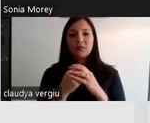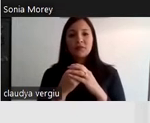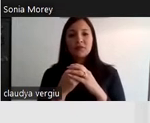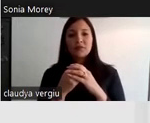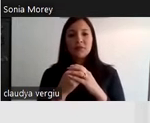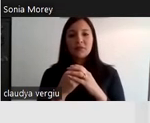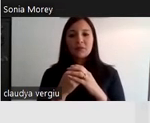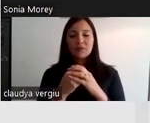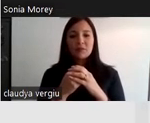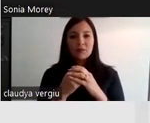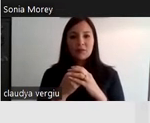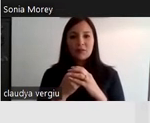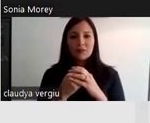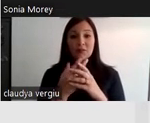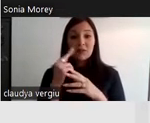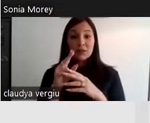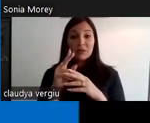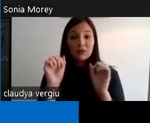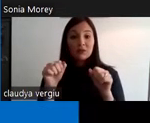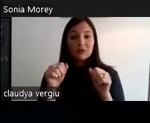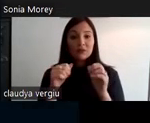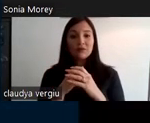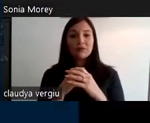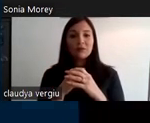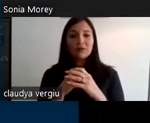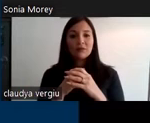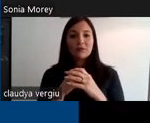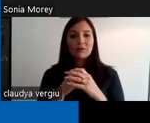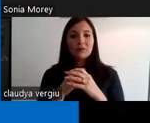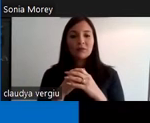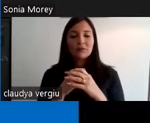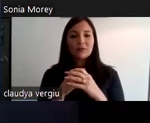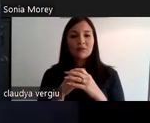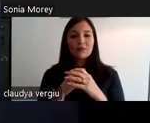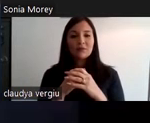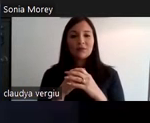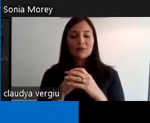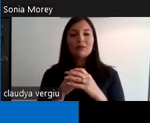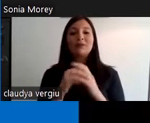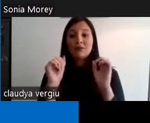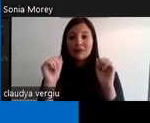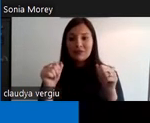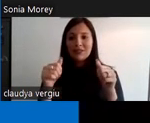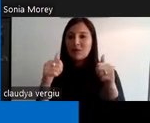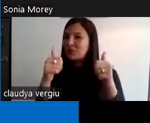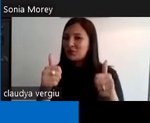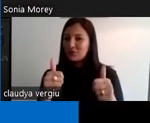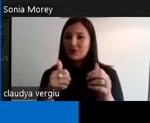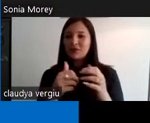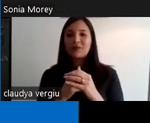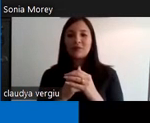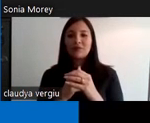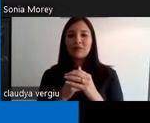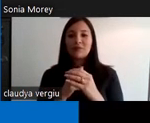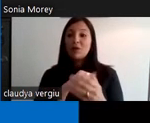y si se ve vamos perfecto Sí ya Perfecto Bueno